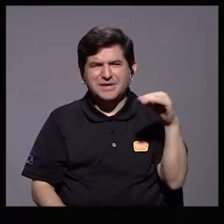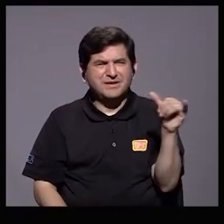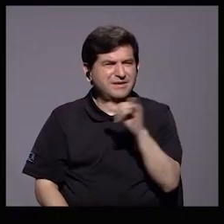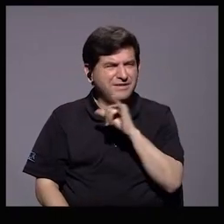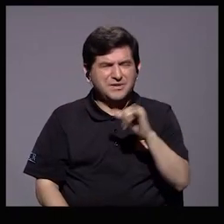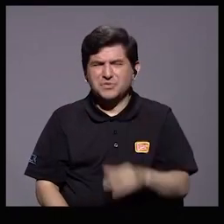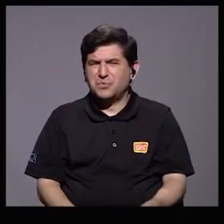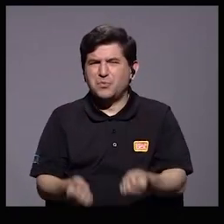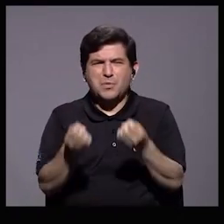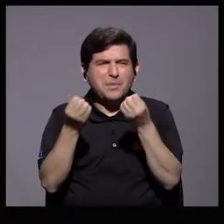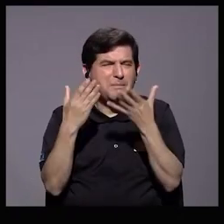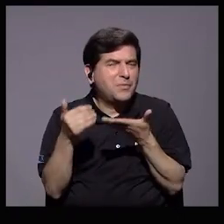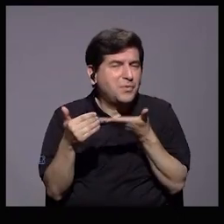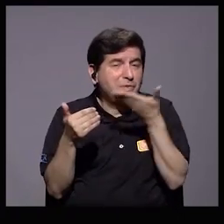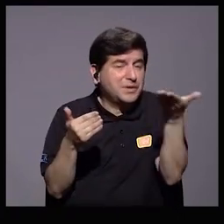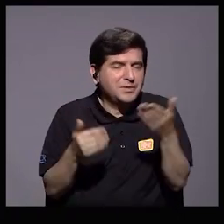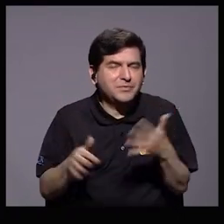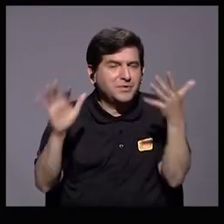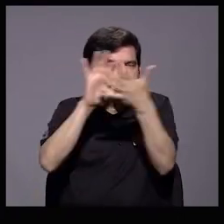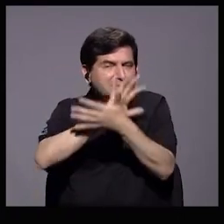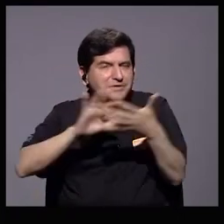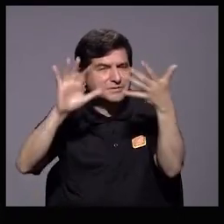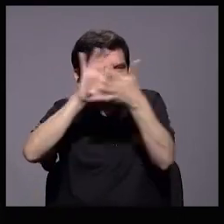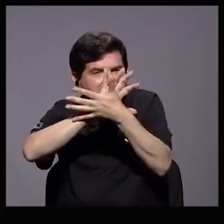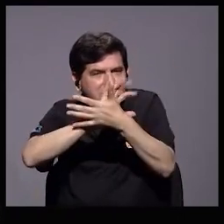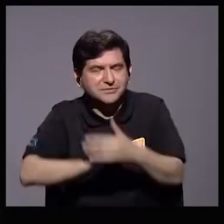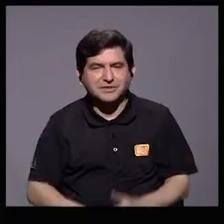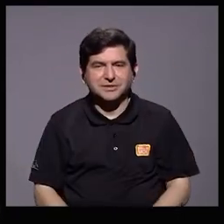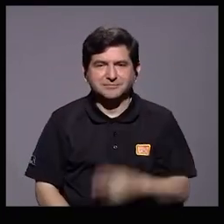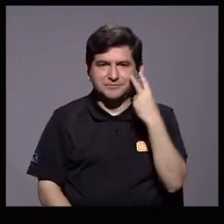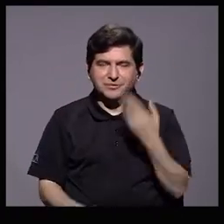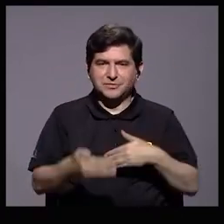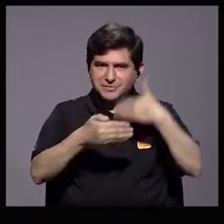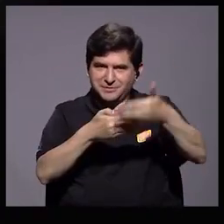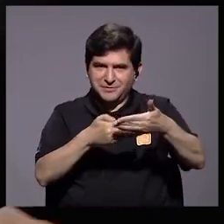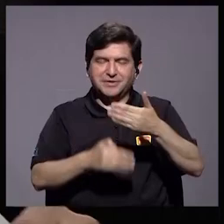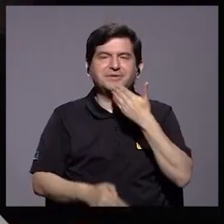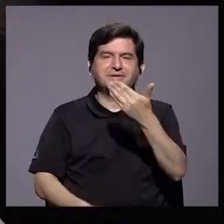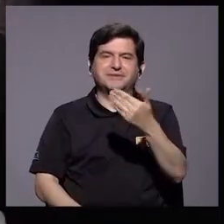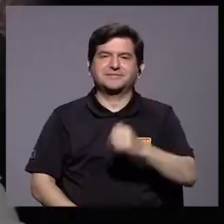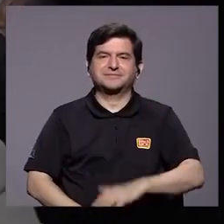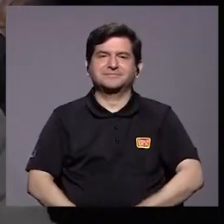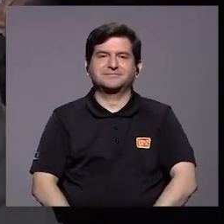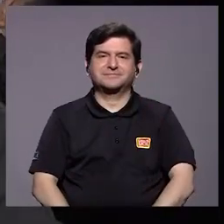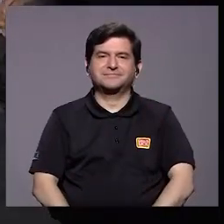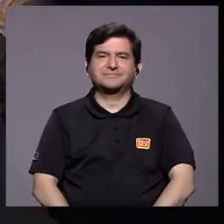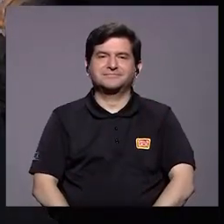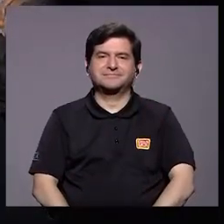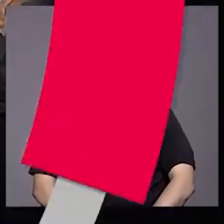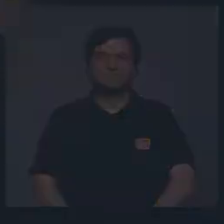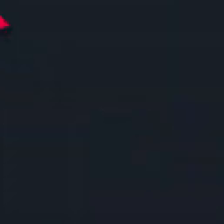muchas muchas cosas nubladas hasta luego muchas gracias gracias por la invitación